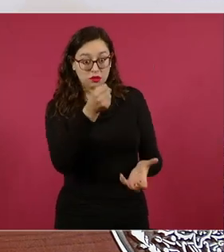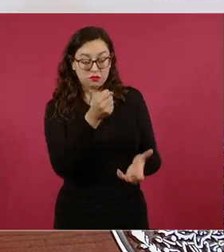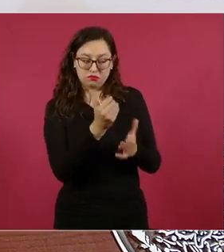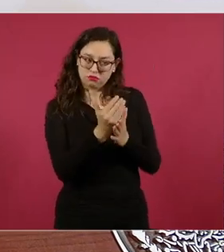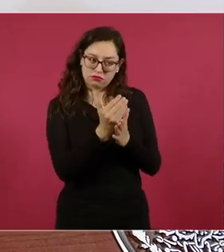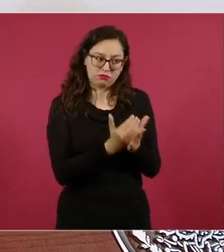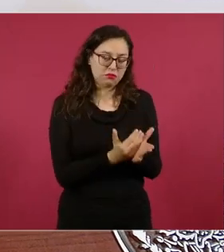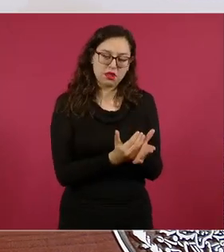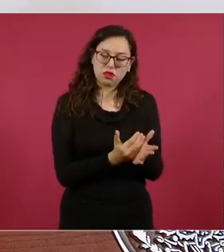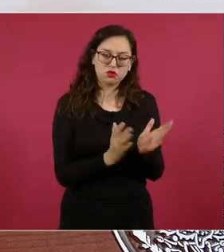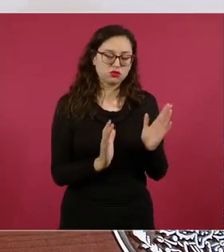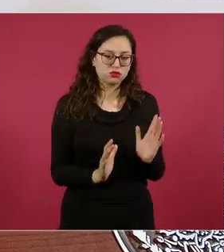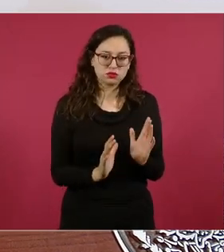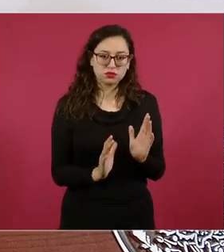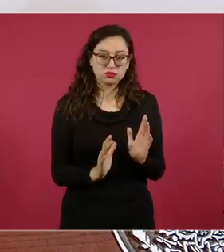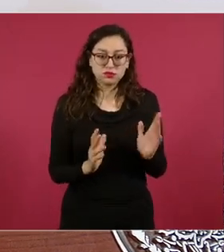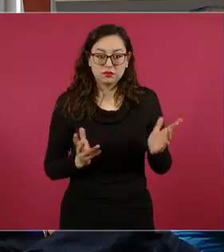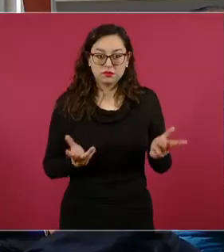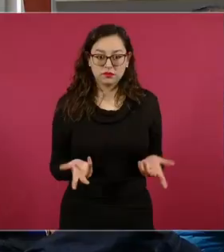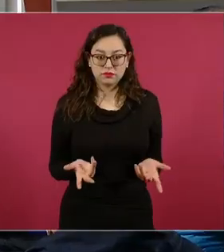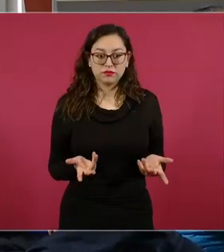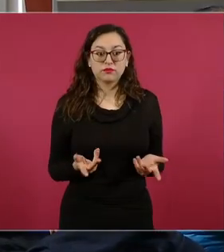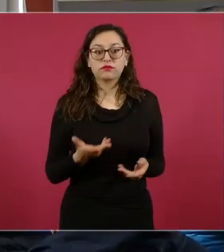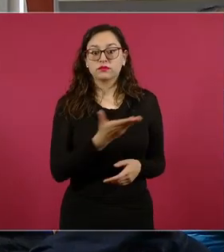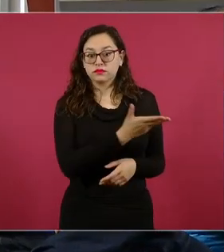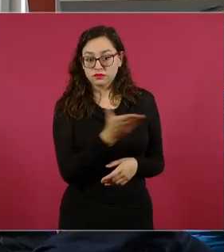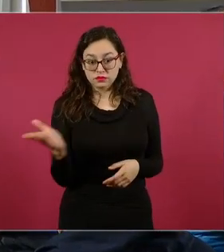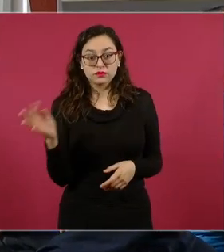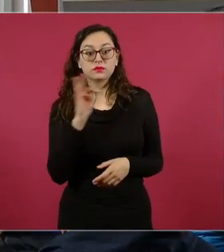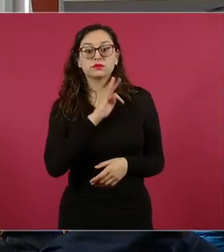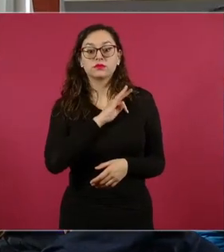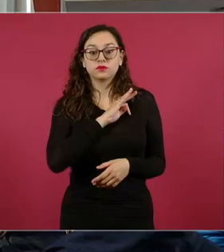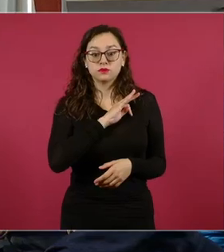busquen formas, ustedes pueden aportar mucho.